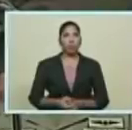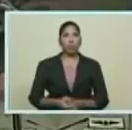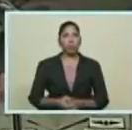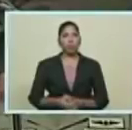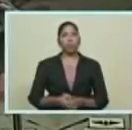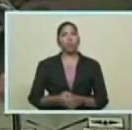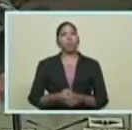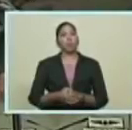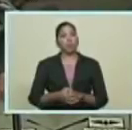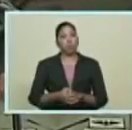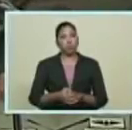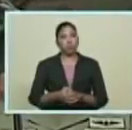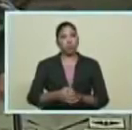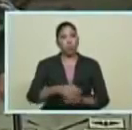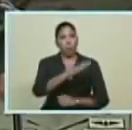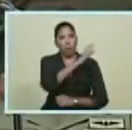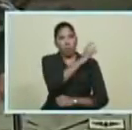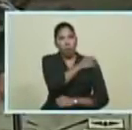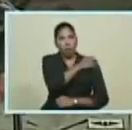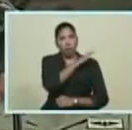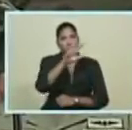comandantes generales